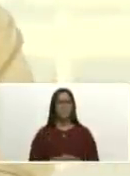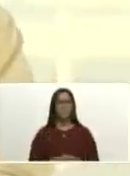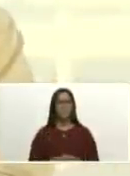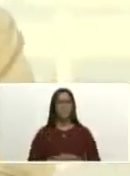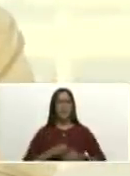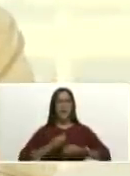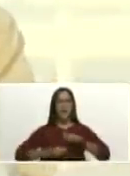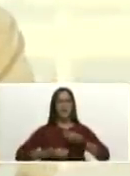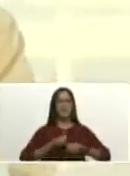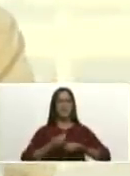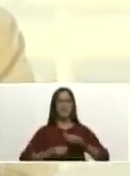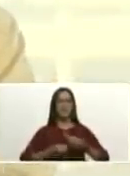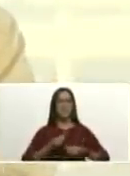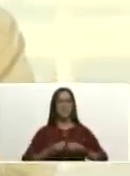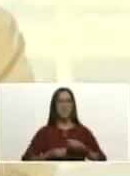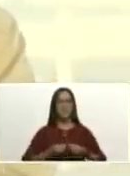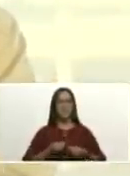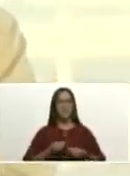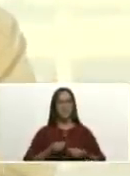Haciendo